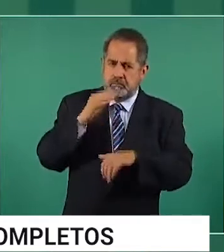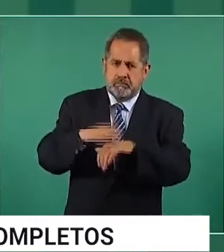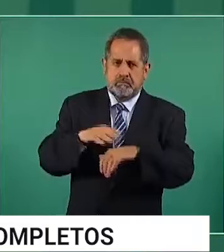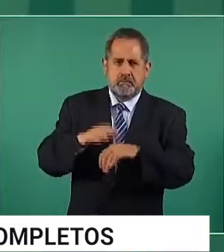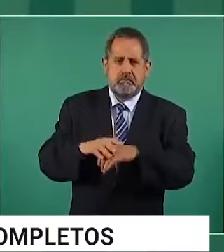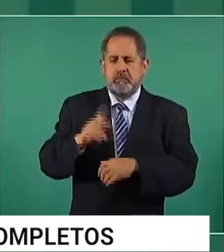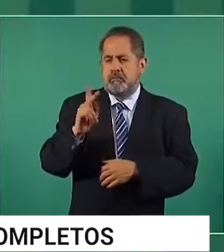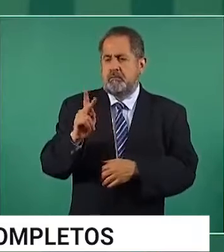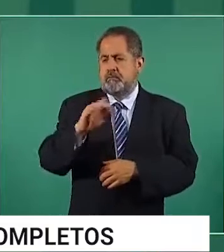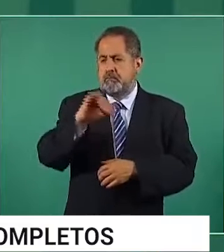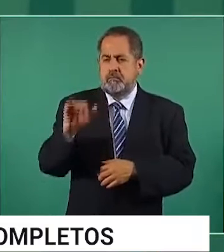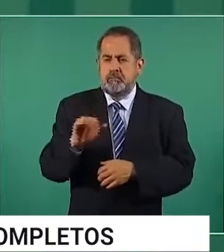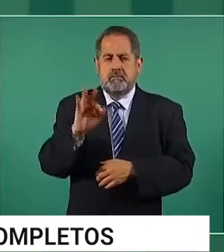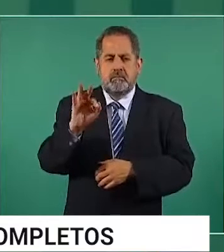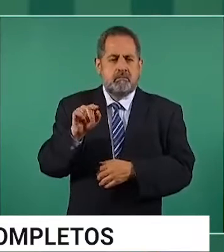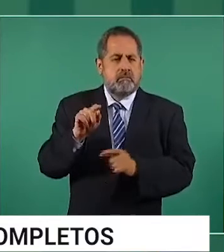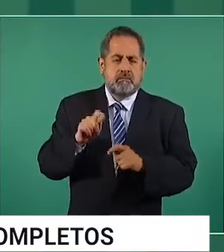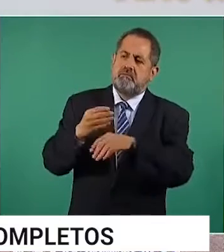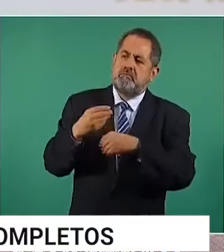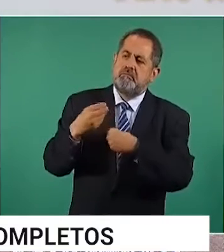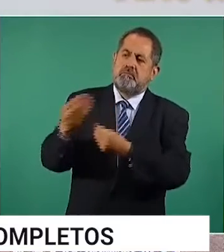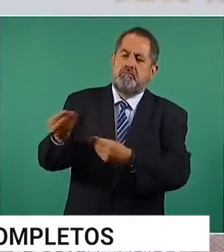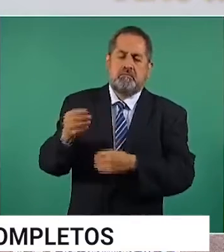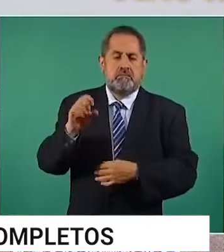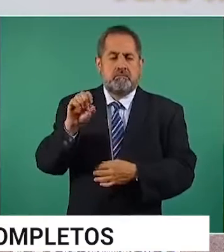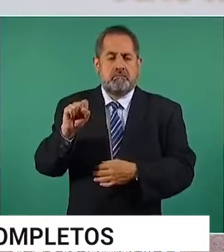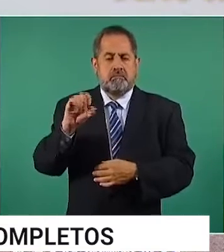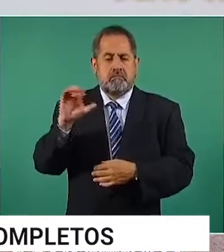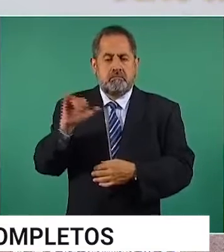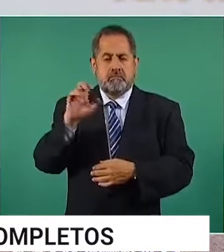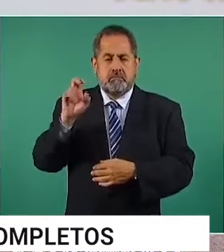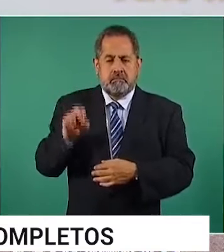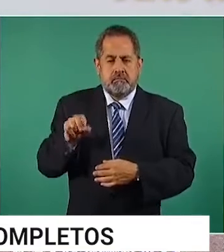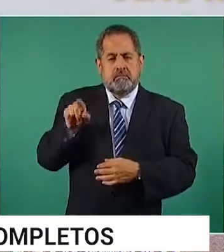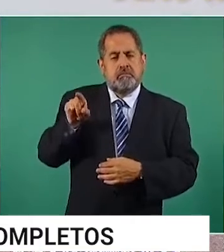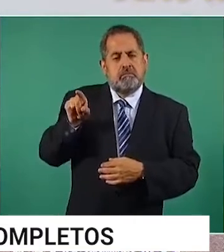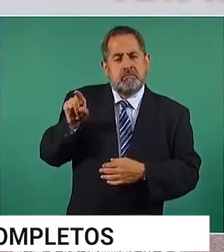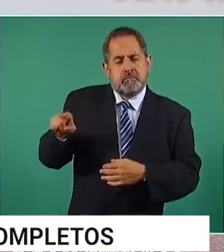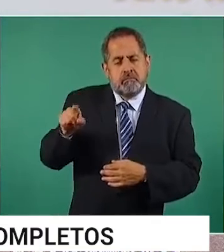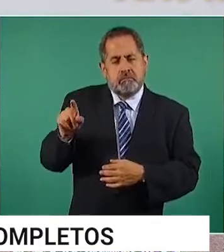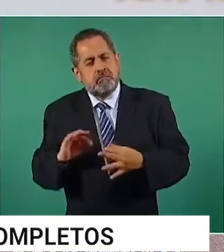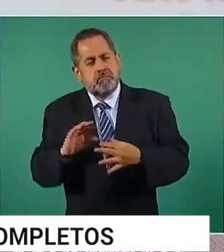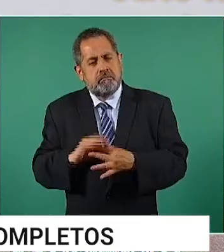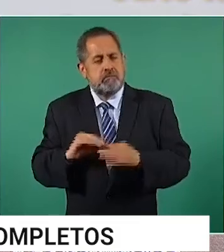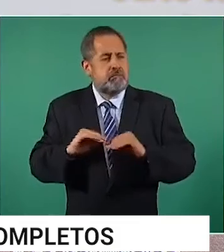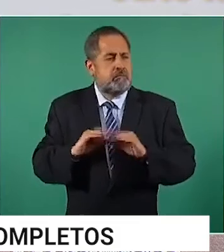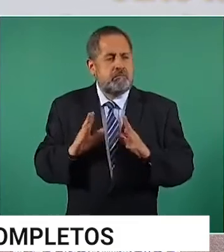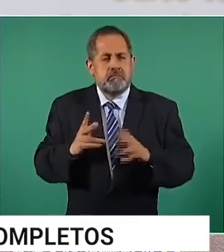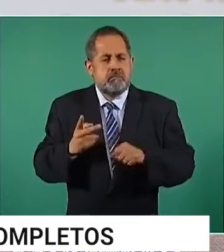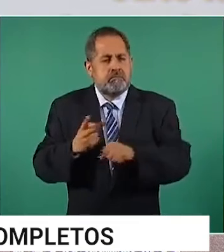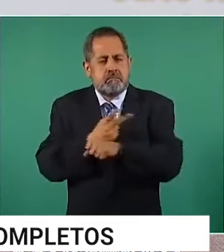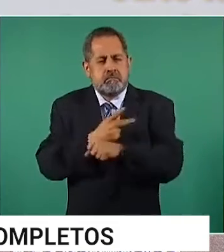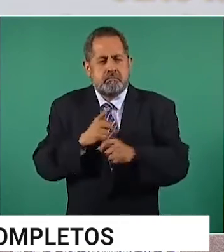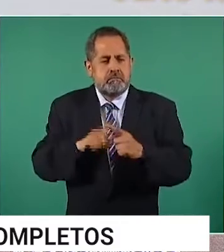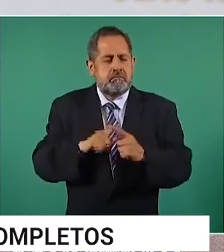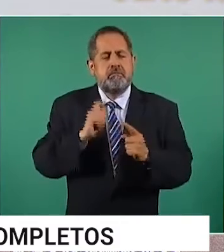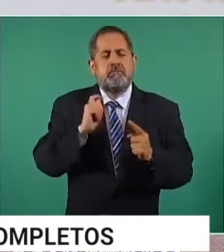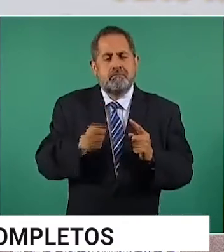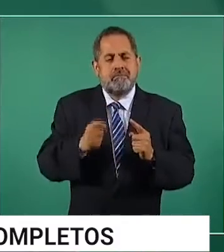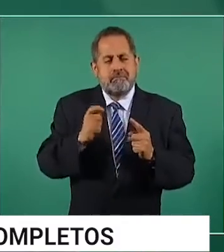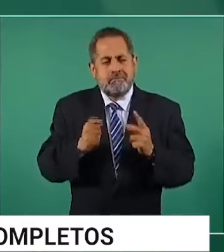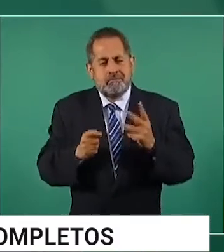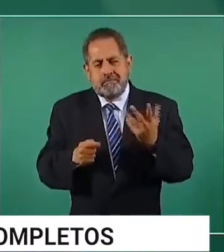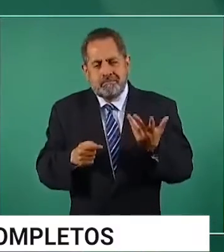al Poder Judicial, a la Suprema Corte de Justicia, para que se explique sobre las